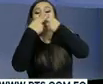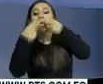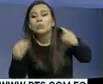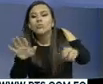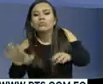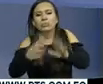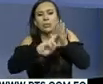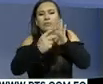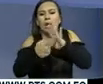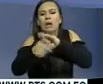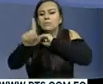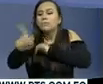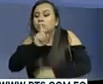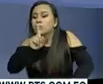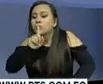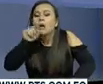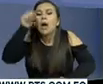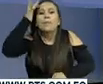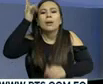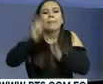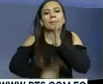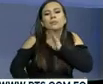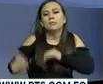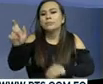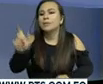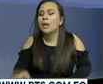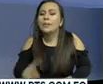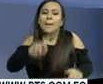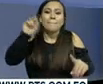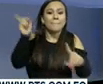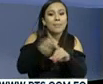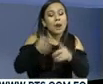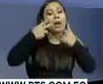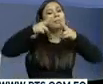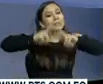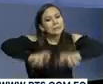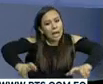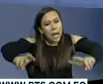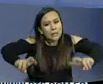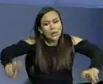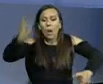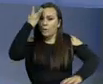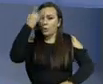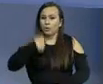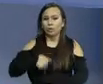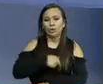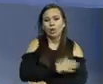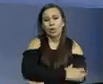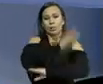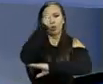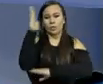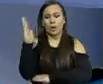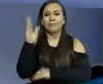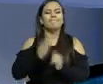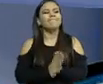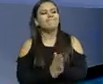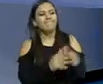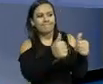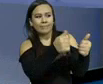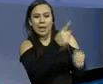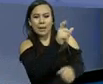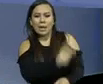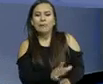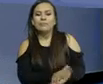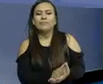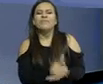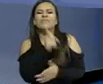depende mucho del informe que nosotros emitamos de la evolución de visualización para que inicie el proceso como tal para ser vista a suero el